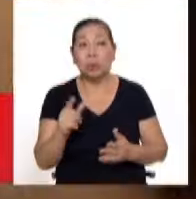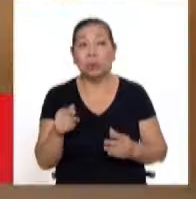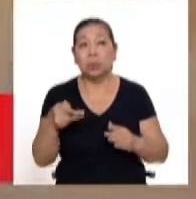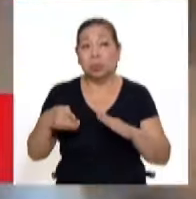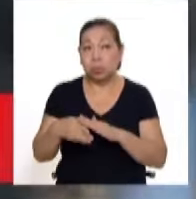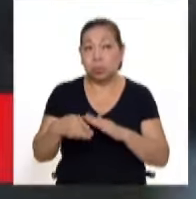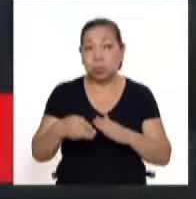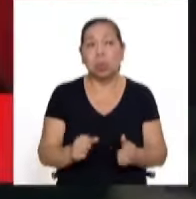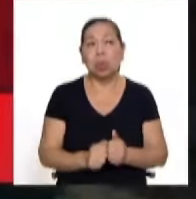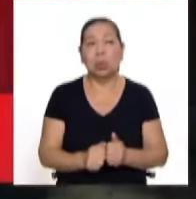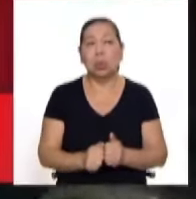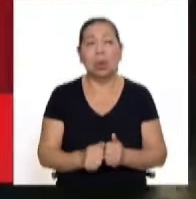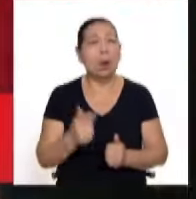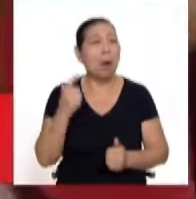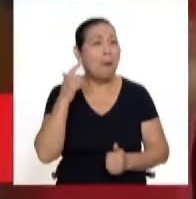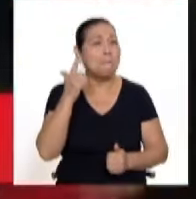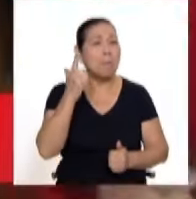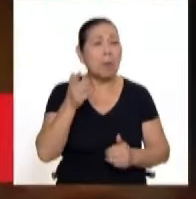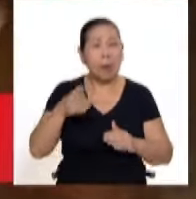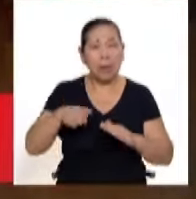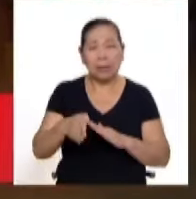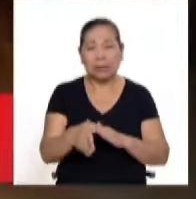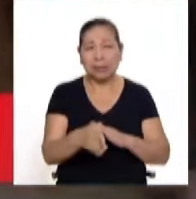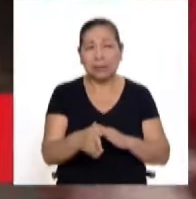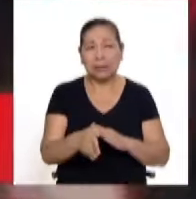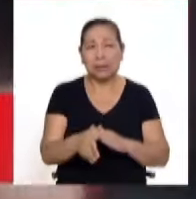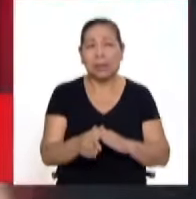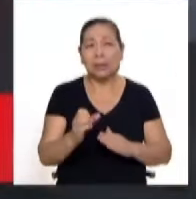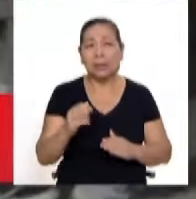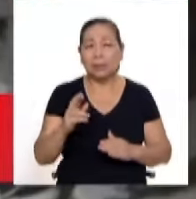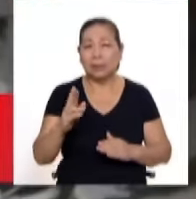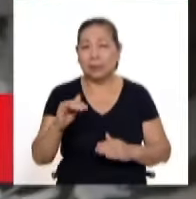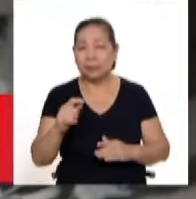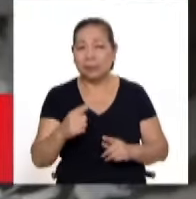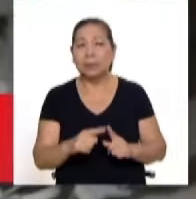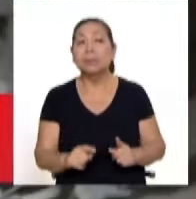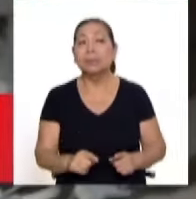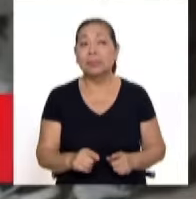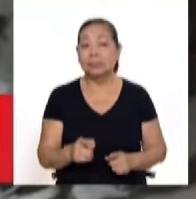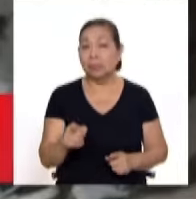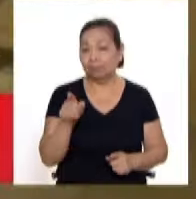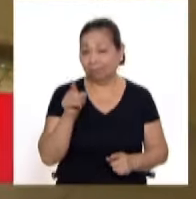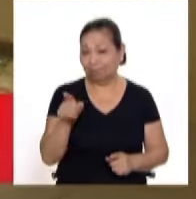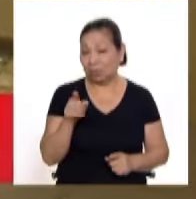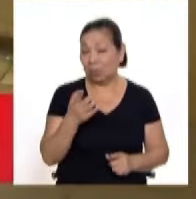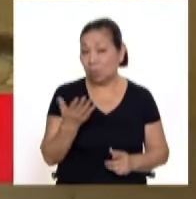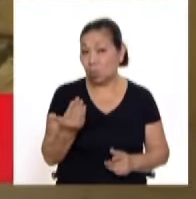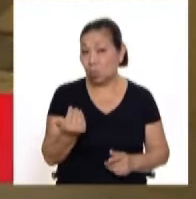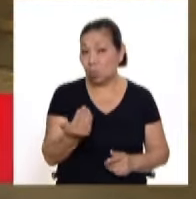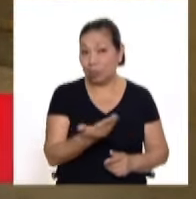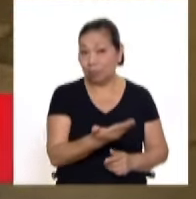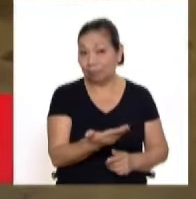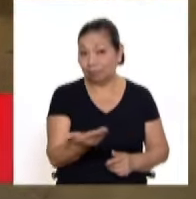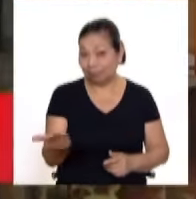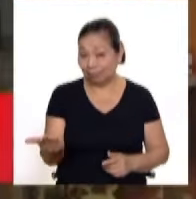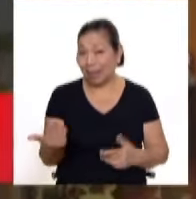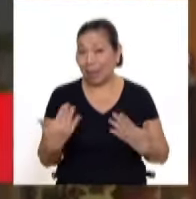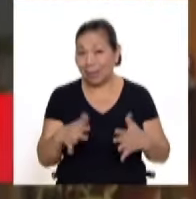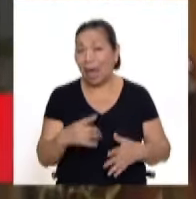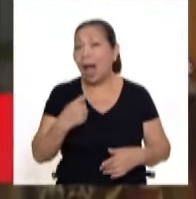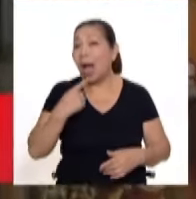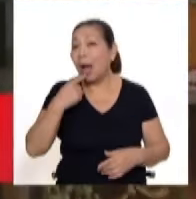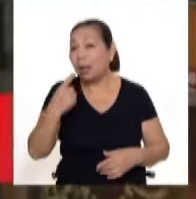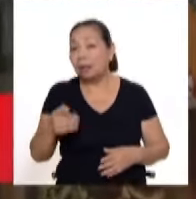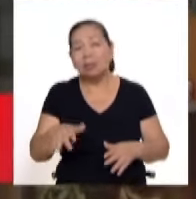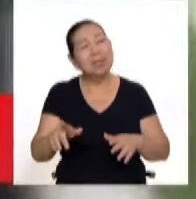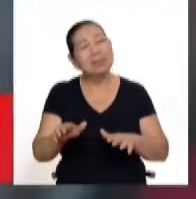en su presentación con una balacera en el Estadio Municipal de Caraballo. Para ti, Chacalón Jr. Muchos de estos artistas ya han